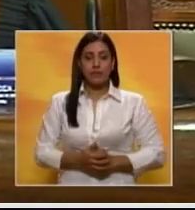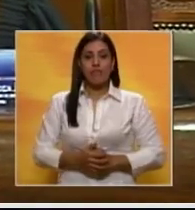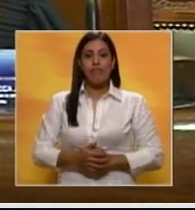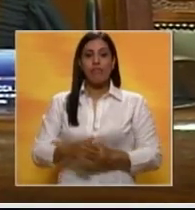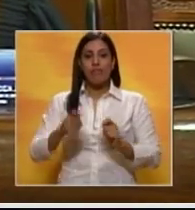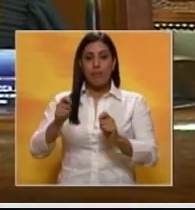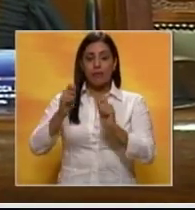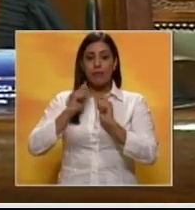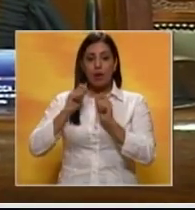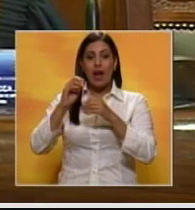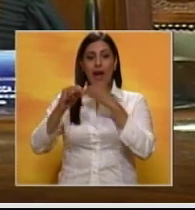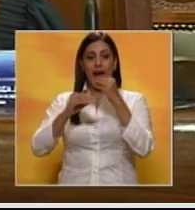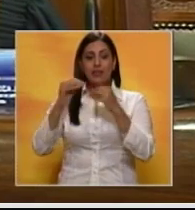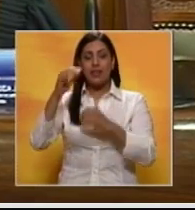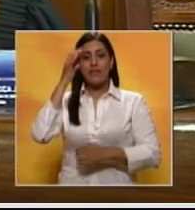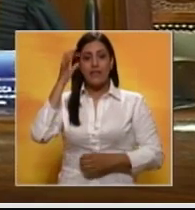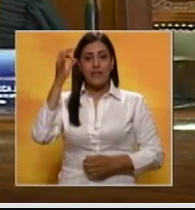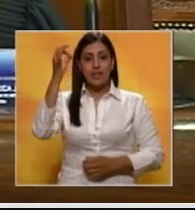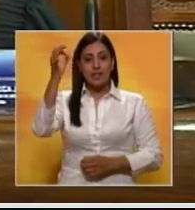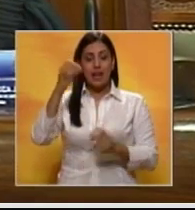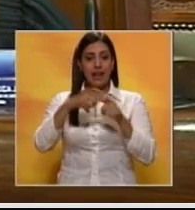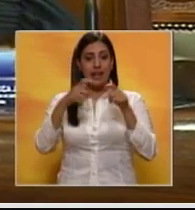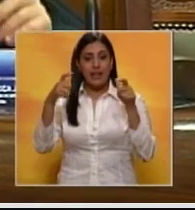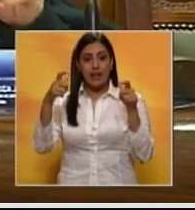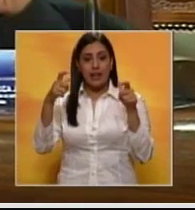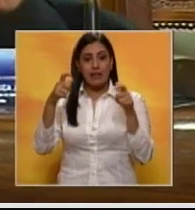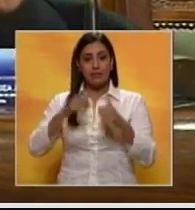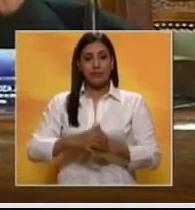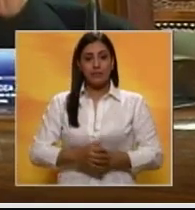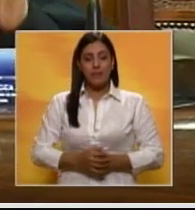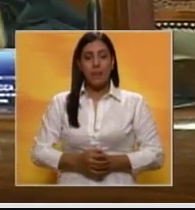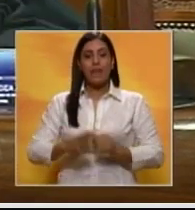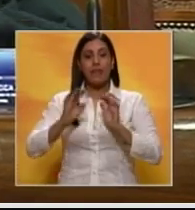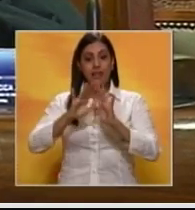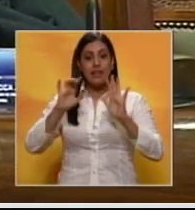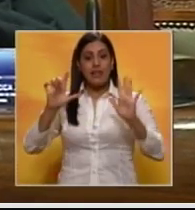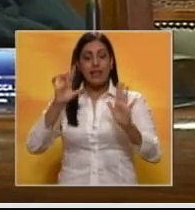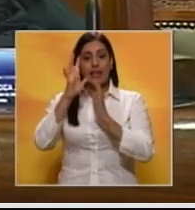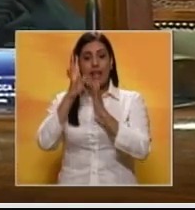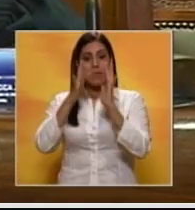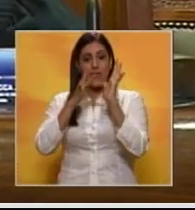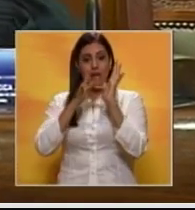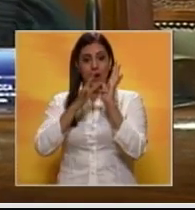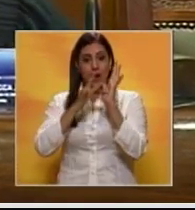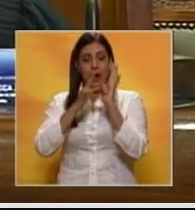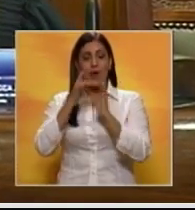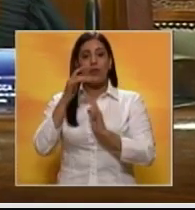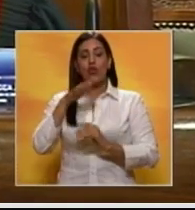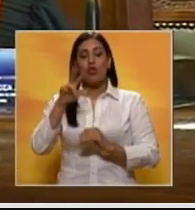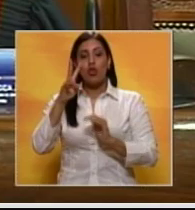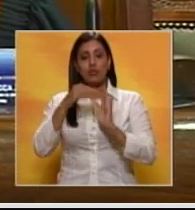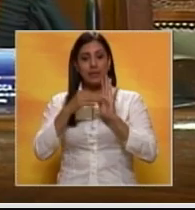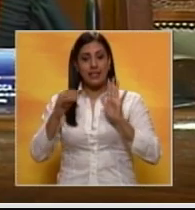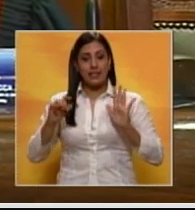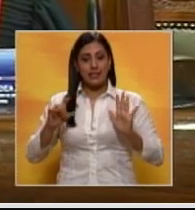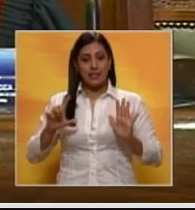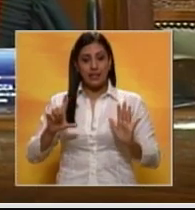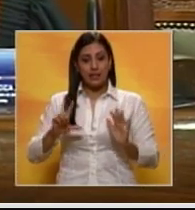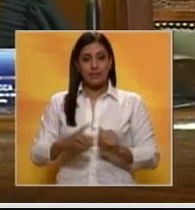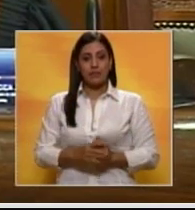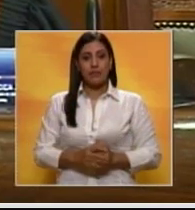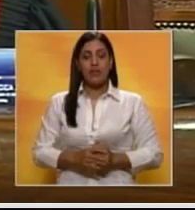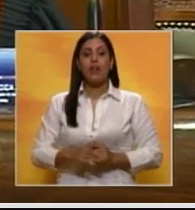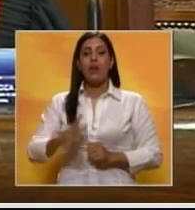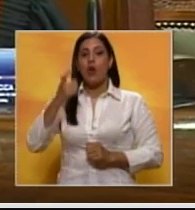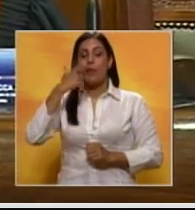la designación efectuada por la Fiscal General de la República el 17 de abril de 2017